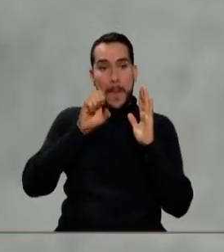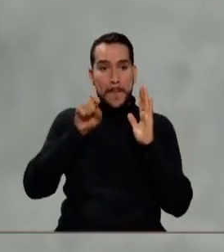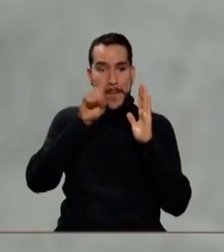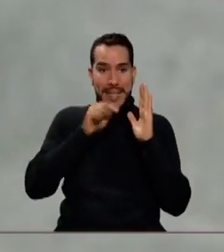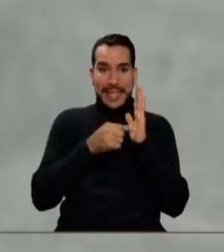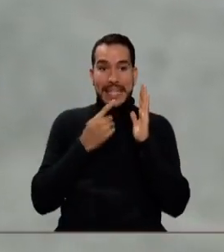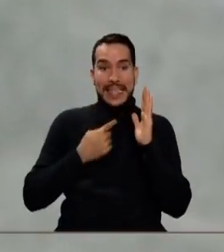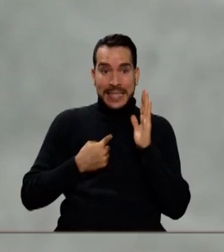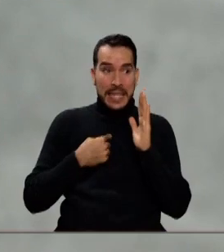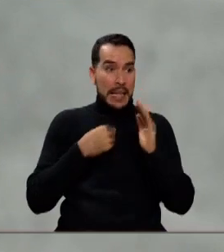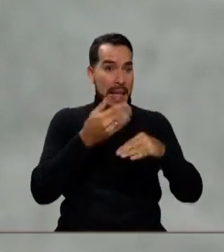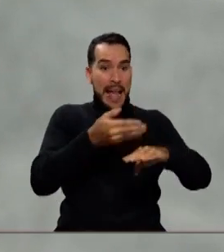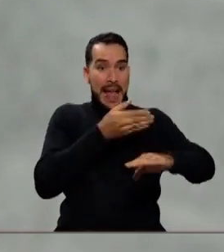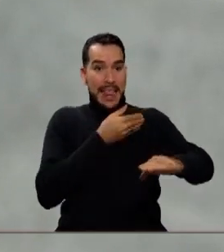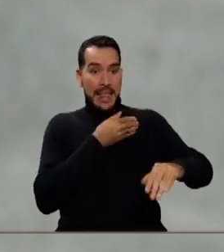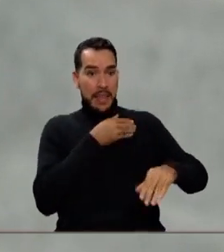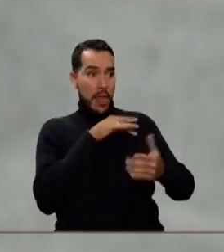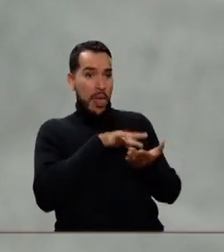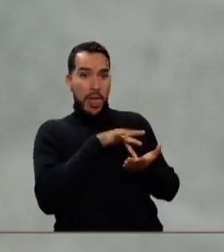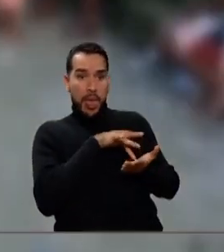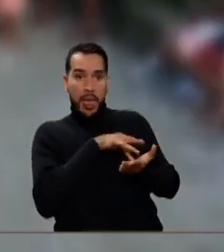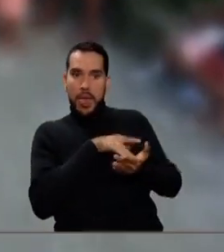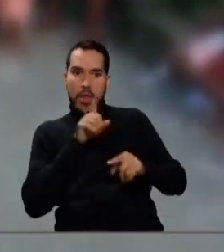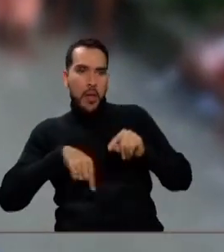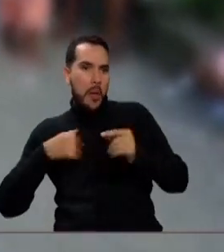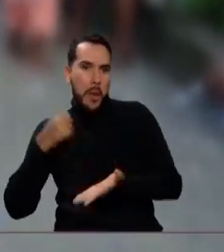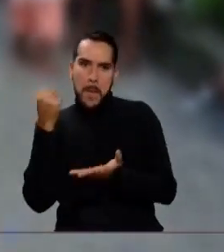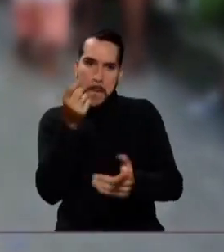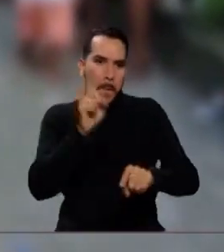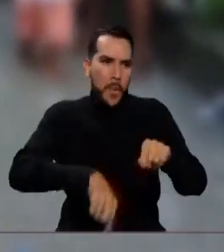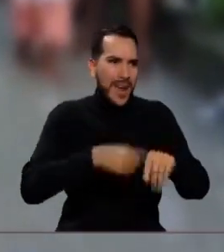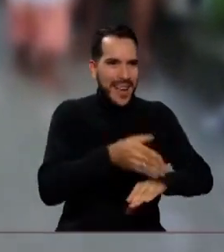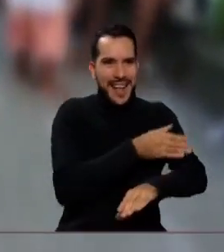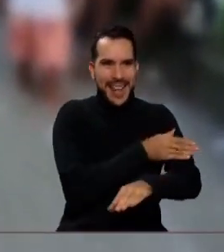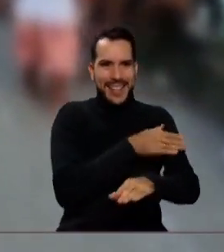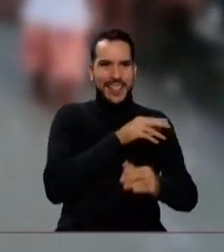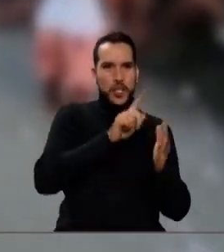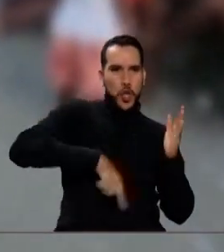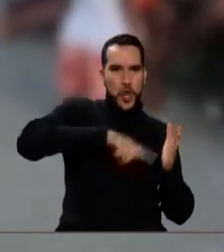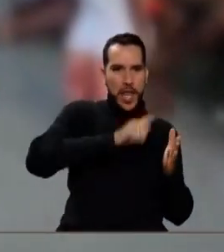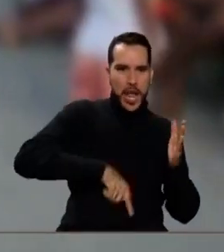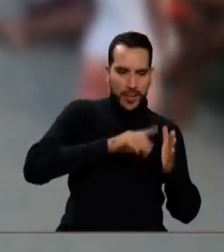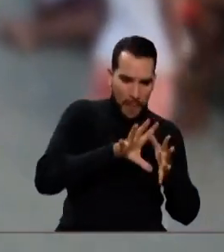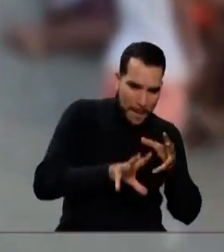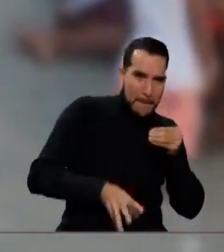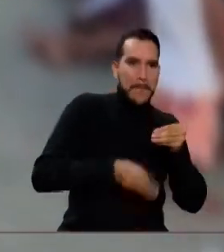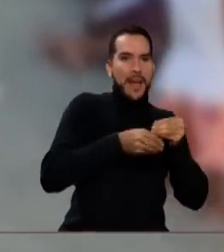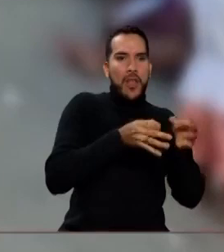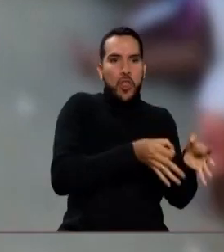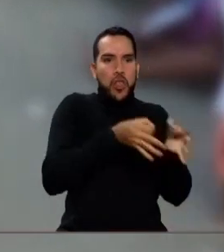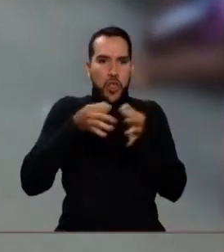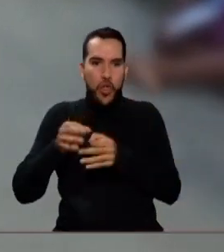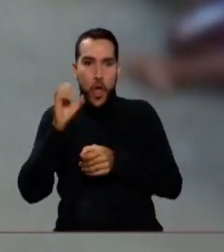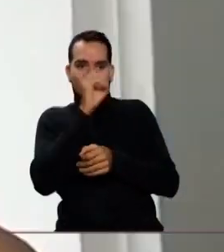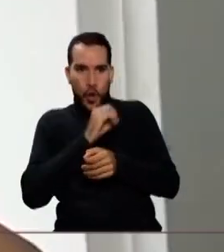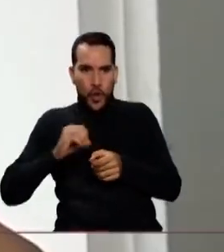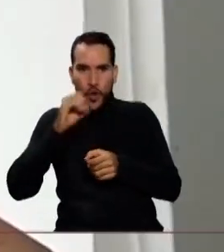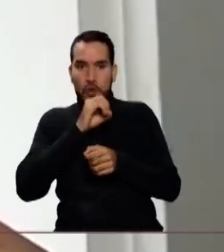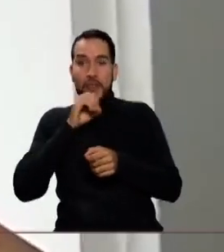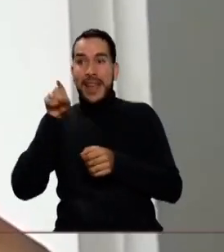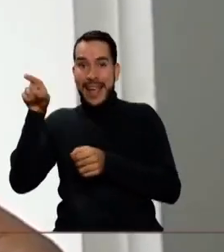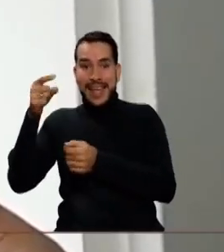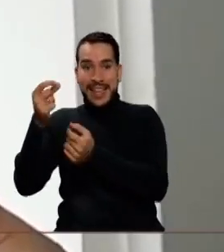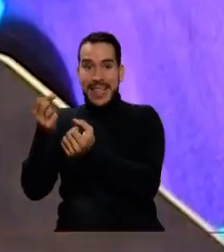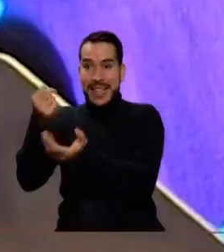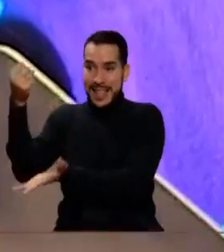ellos, a estos operadores del año pasado, a través del otro sí que se hizo en el mes de octubre, no pueden ser pagados por esos recursos.